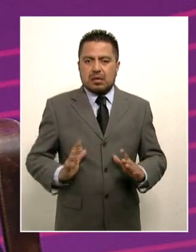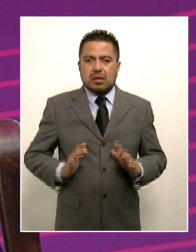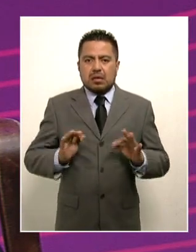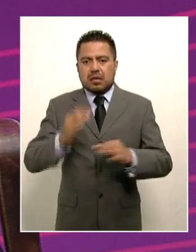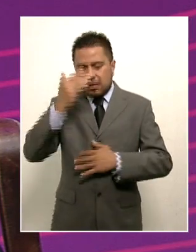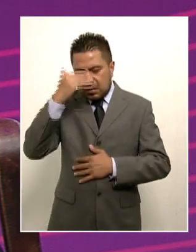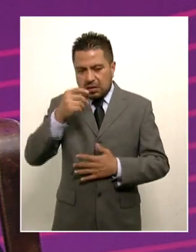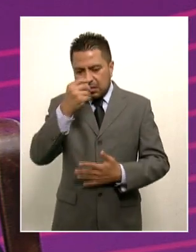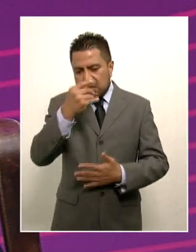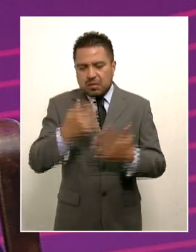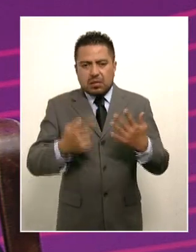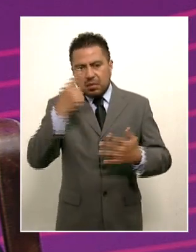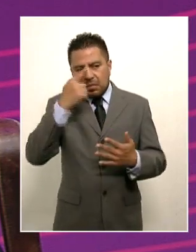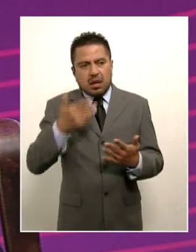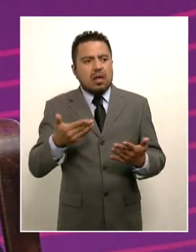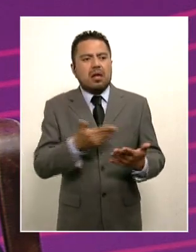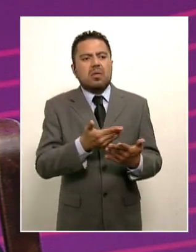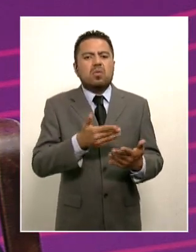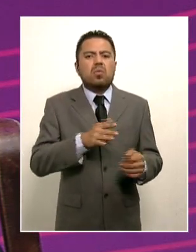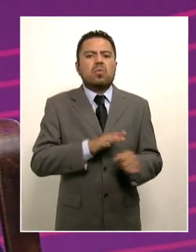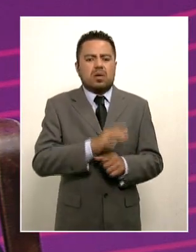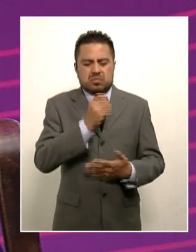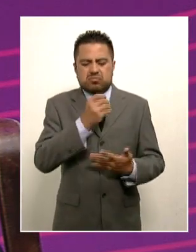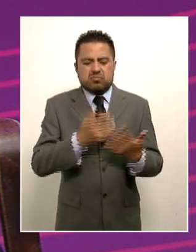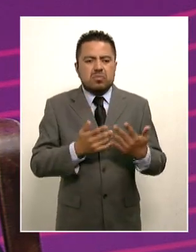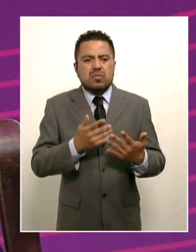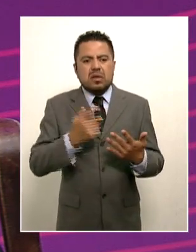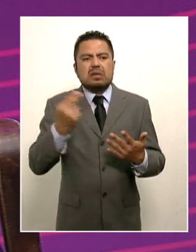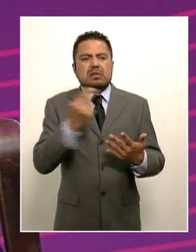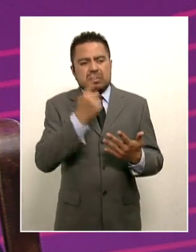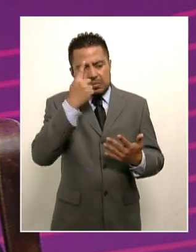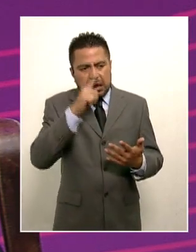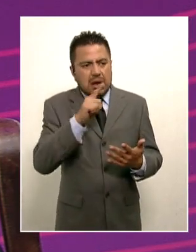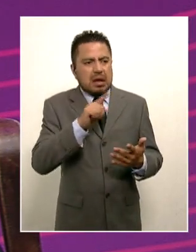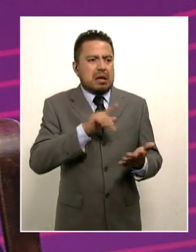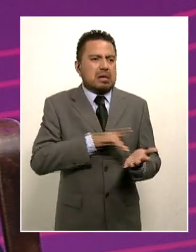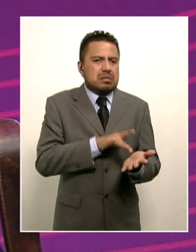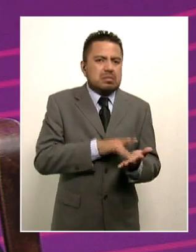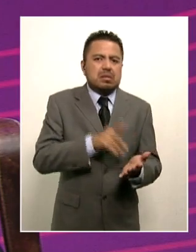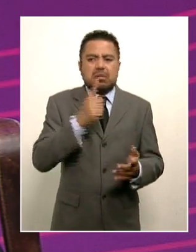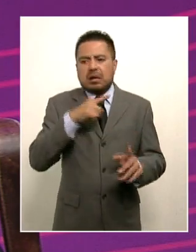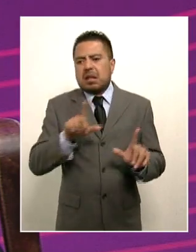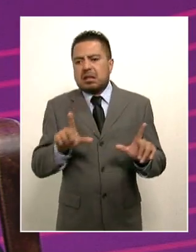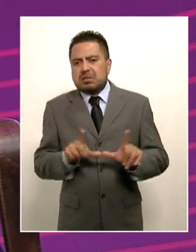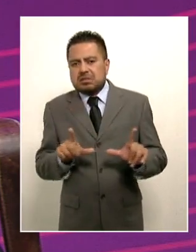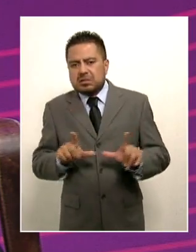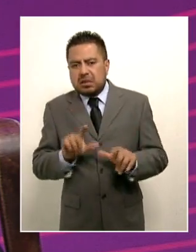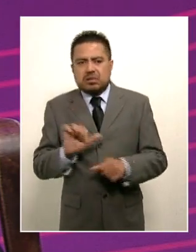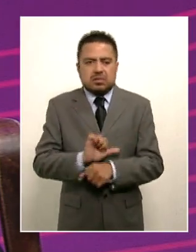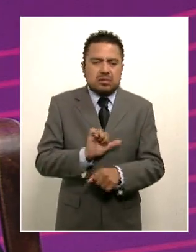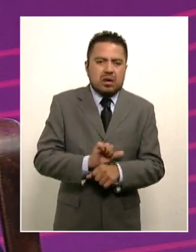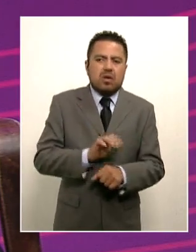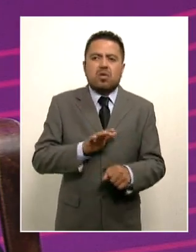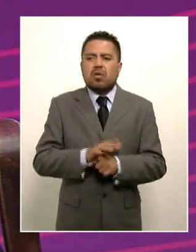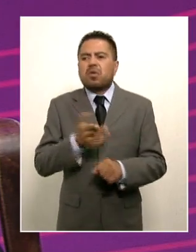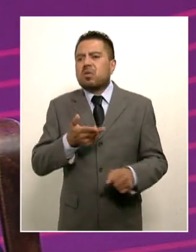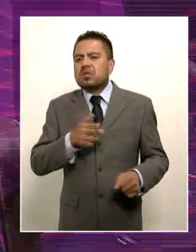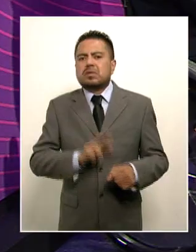qué requisitos te piden para un apoyo gubernamental, saber qué es lo que necesitas para sacar una licencia, dónde